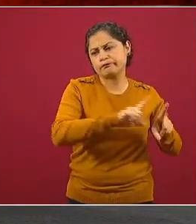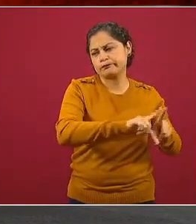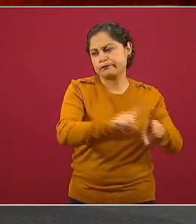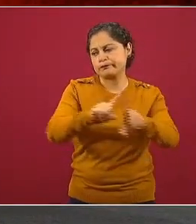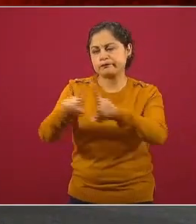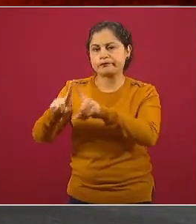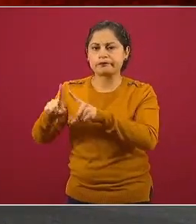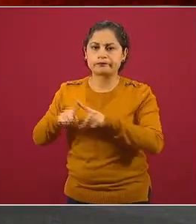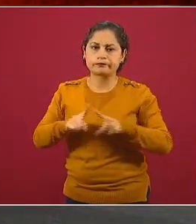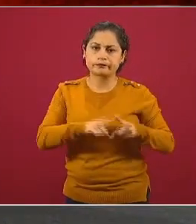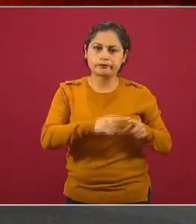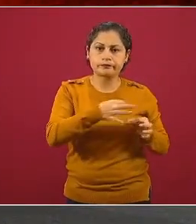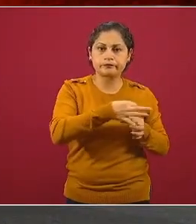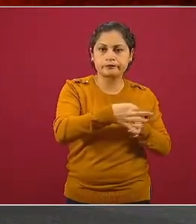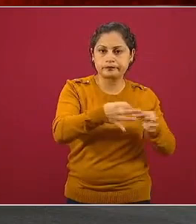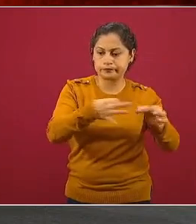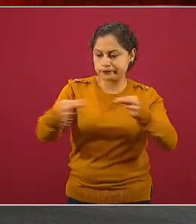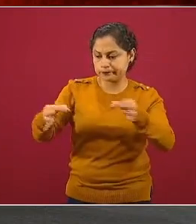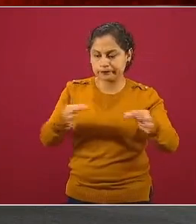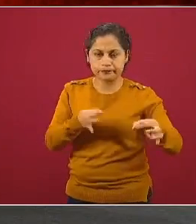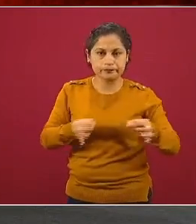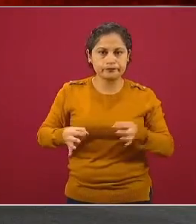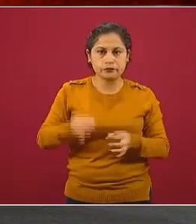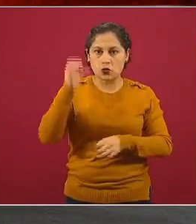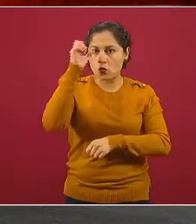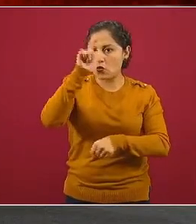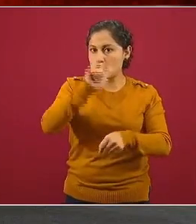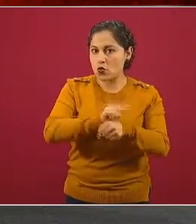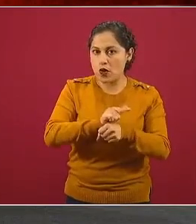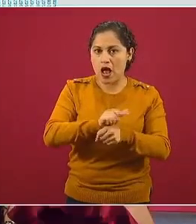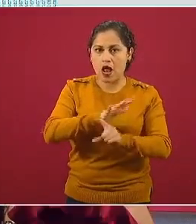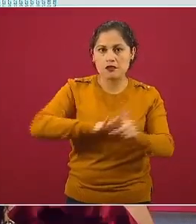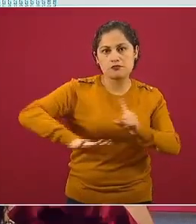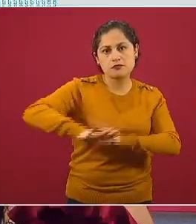tanto geográfica como social, cultural y de otra naturaleza, que también